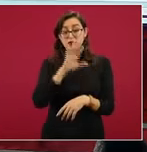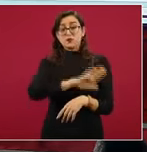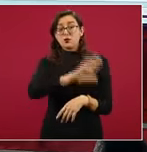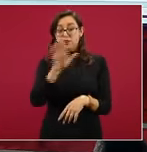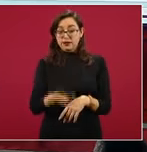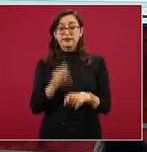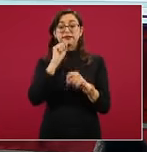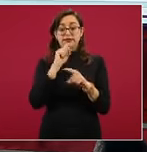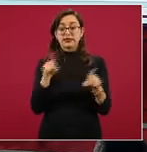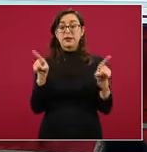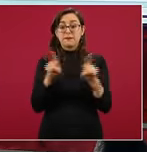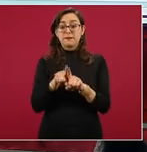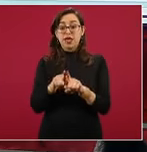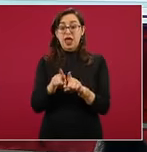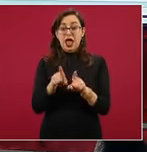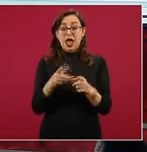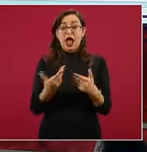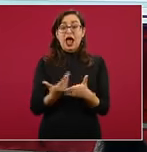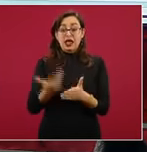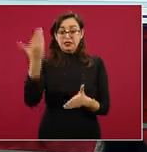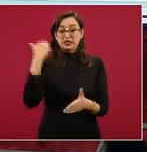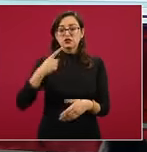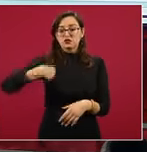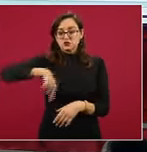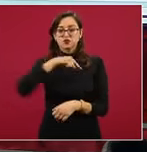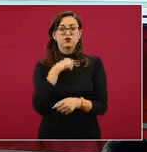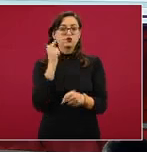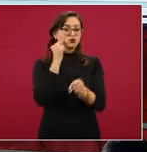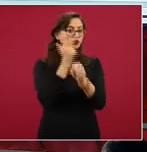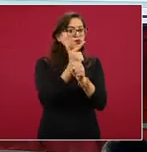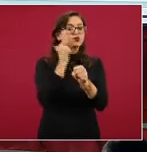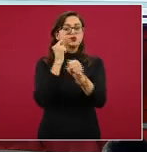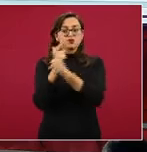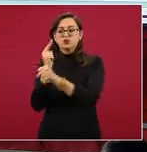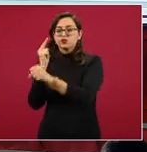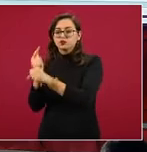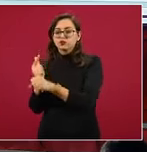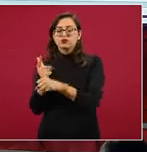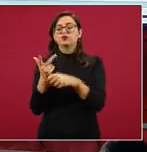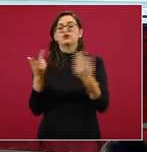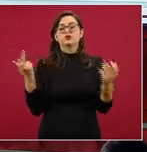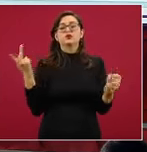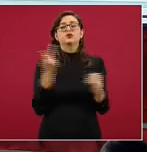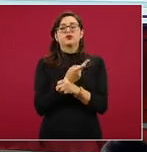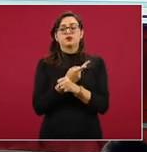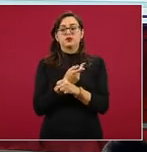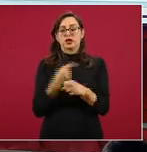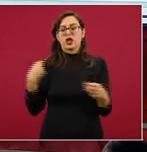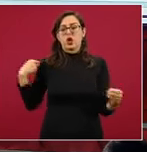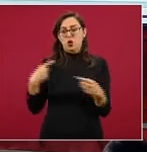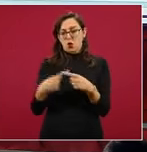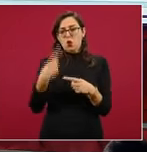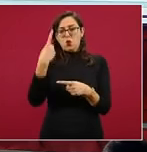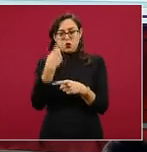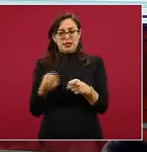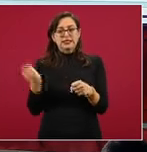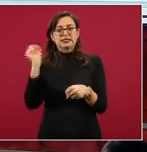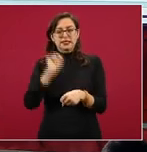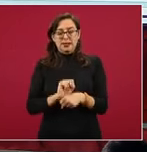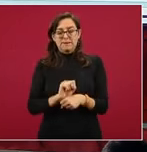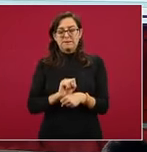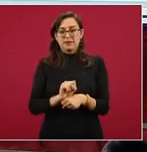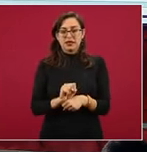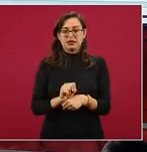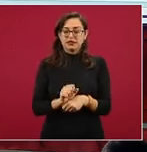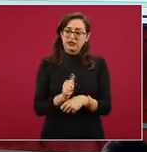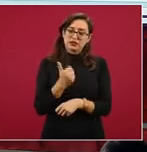que ya habíamos observado un decremento importante desde esta semana. Ya tenían 2,